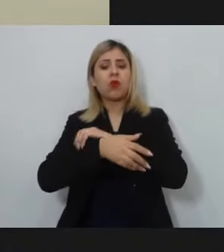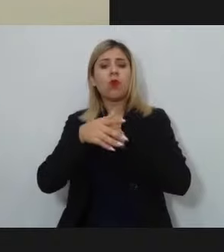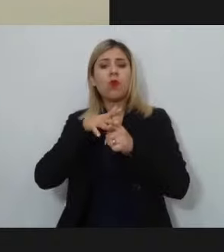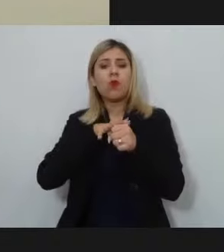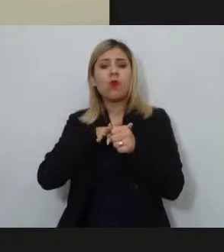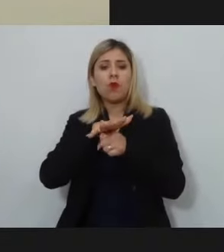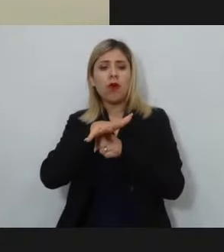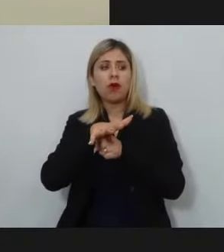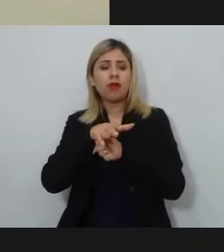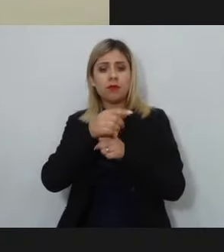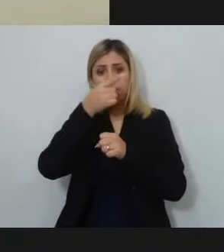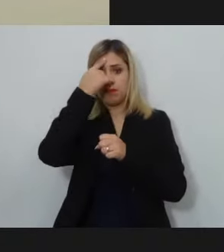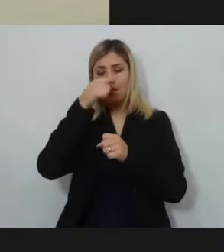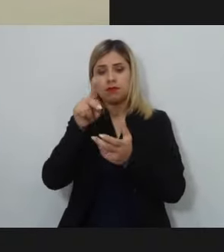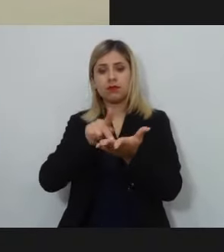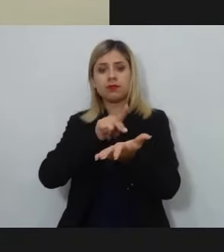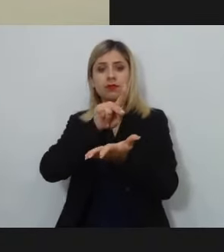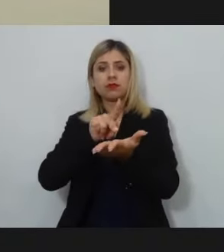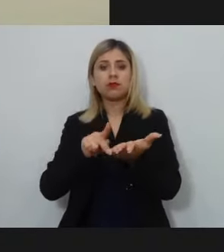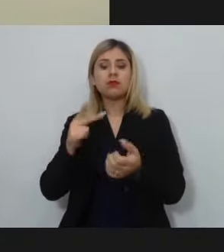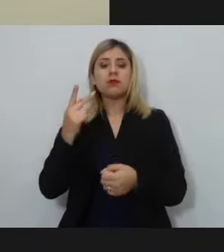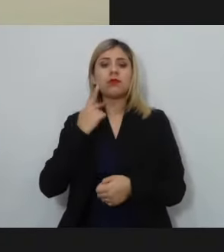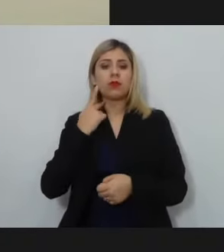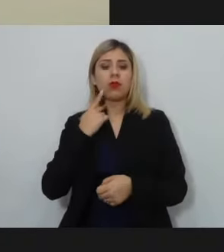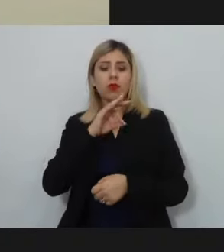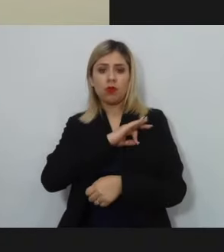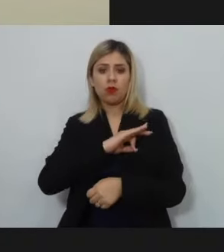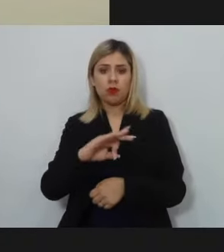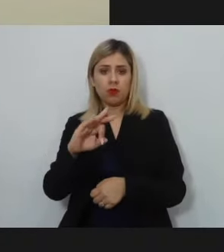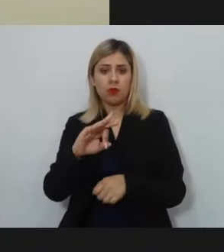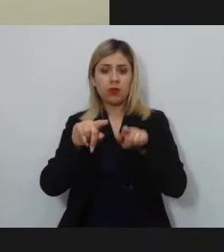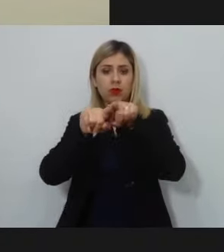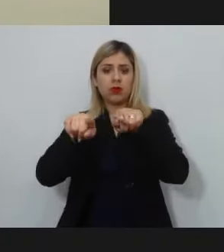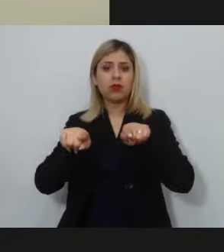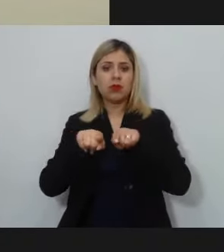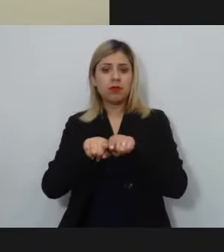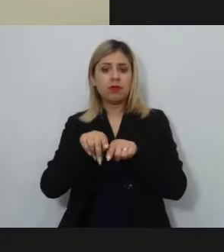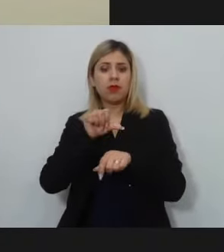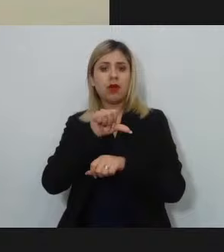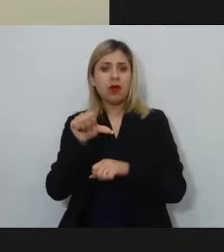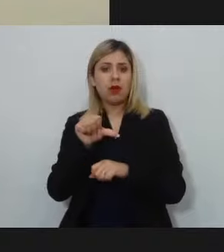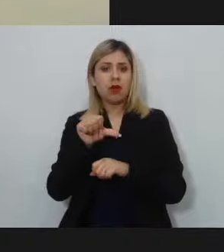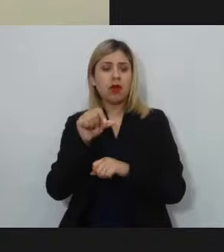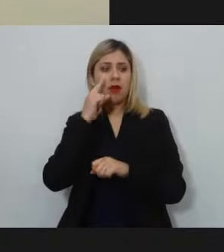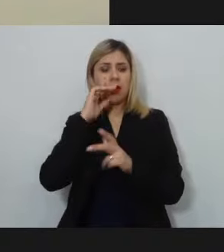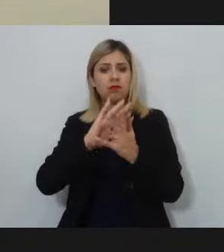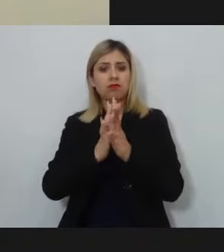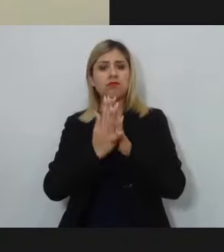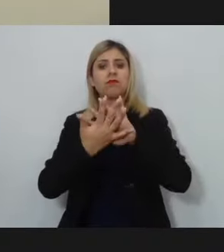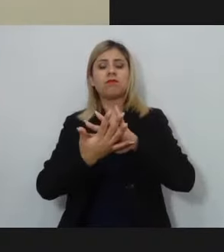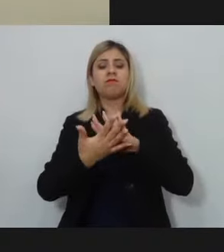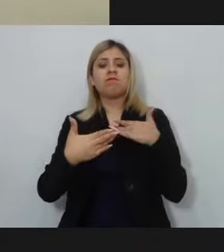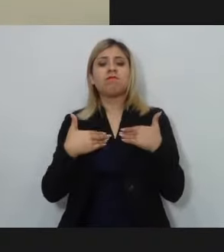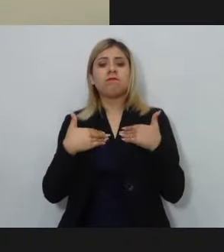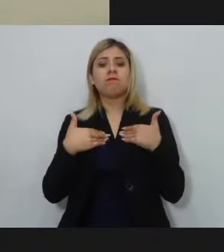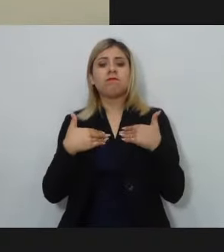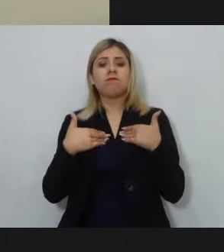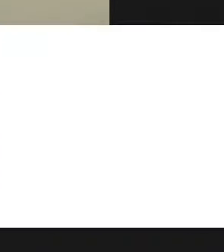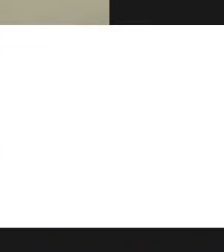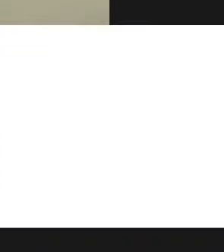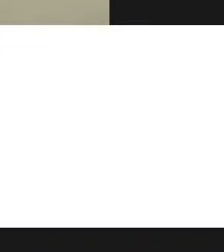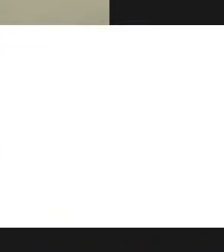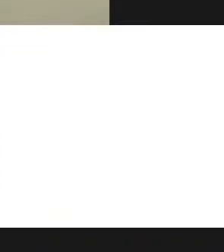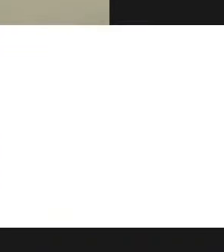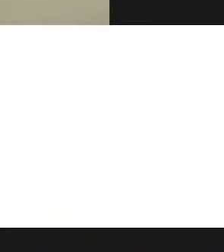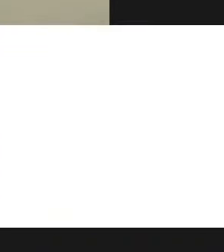de que de una interpretación gramatical no quieran evadir dichas responsabilidades quienes participan de